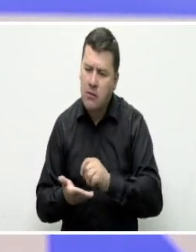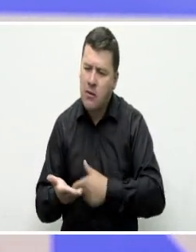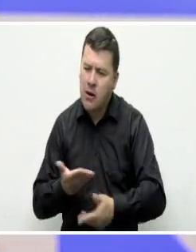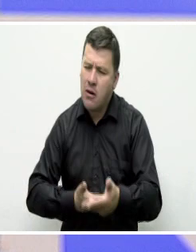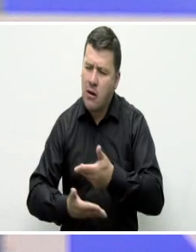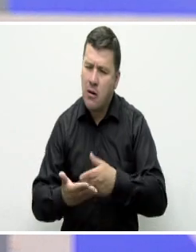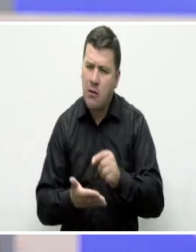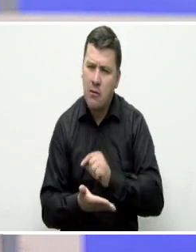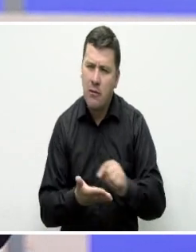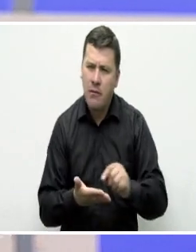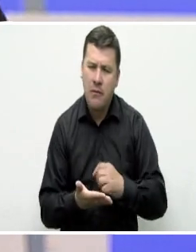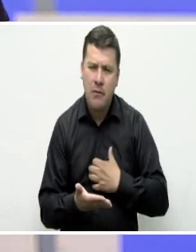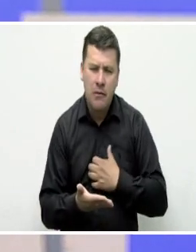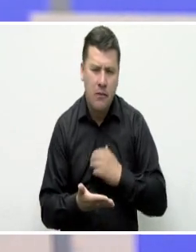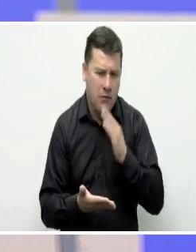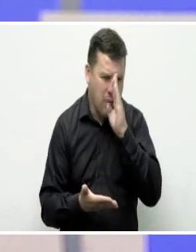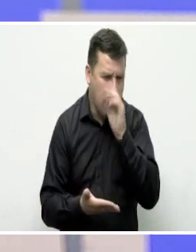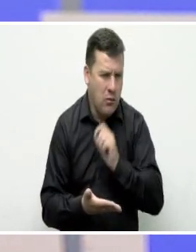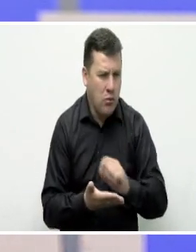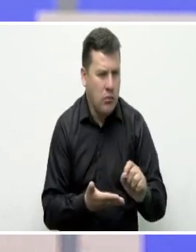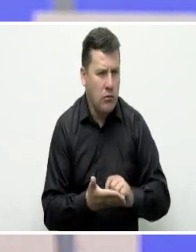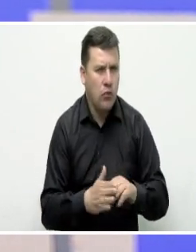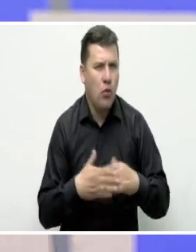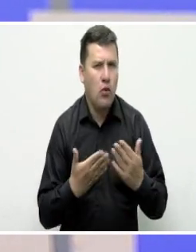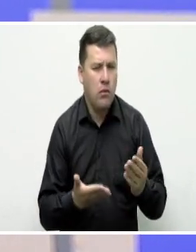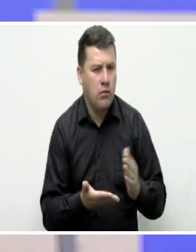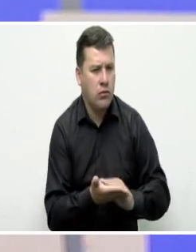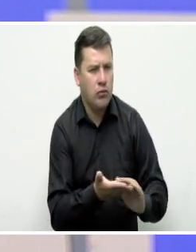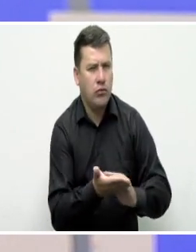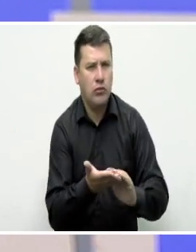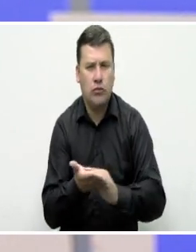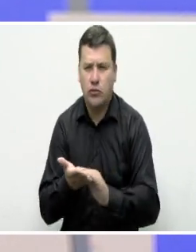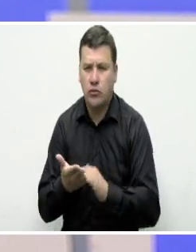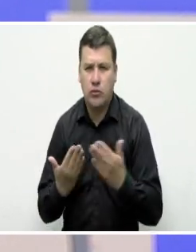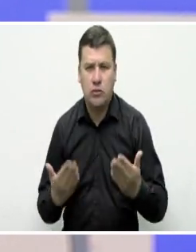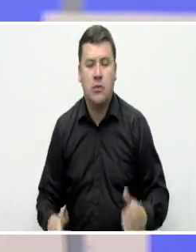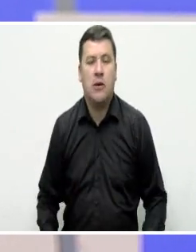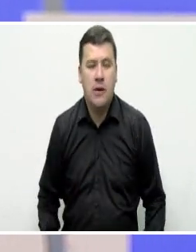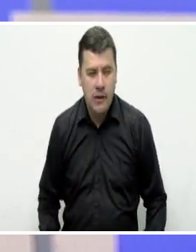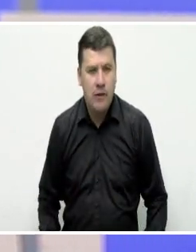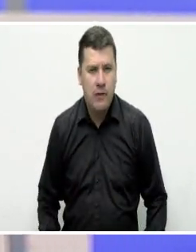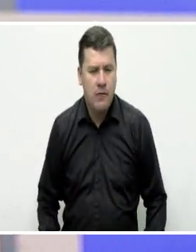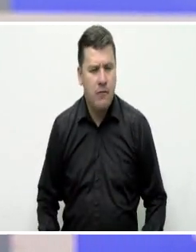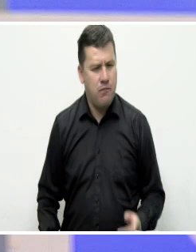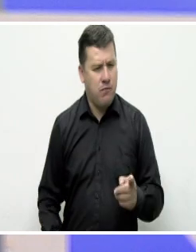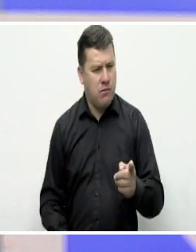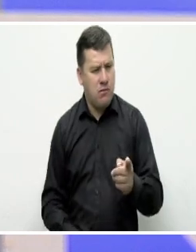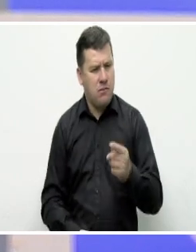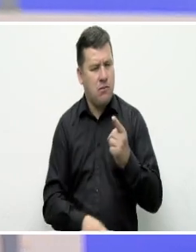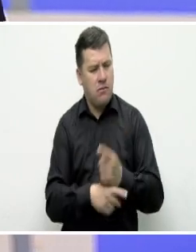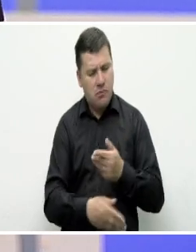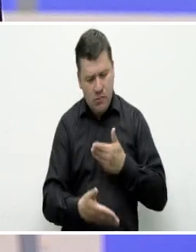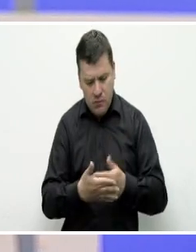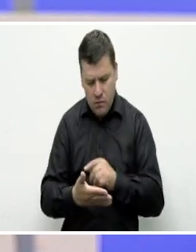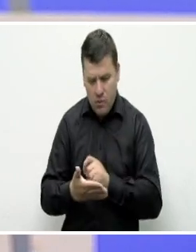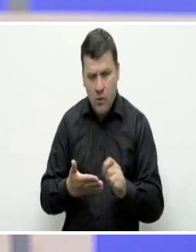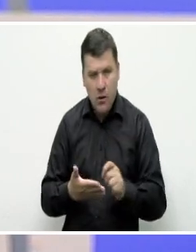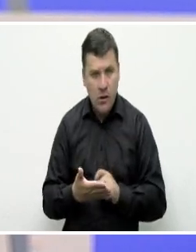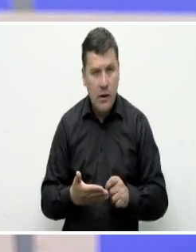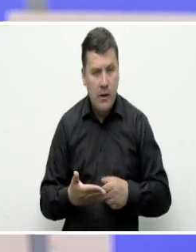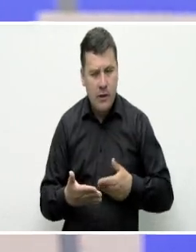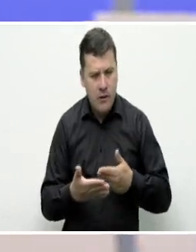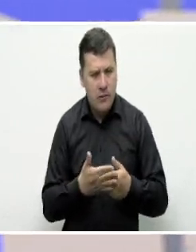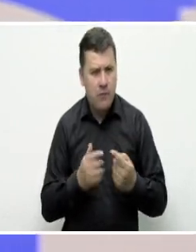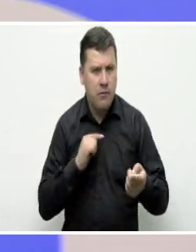esas inquietudes para ver cómo podemos solucionarlas, tanto en lo que tiene que ver con la financiación, que es una materia